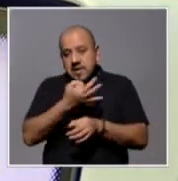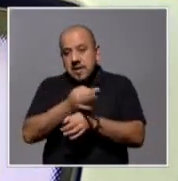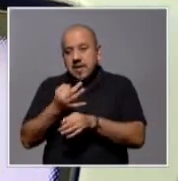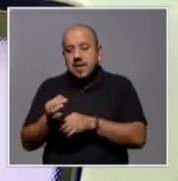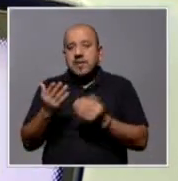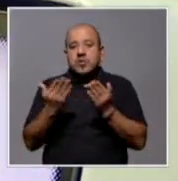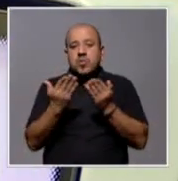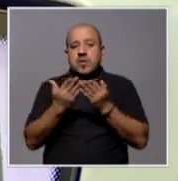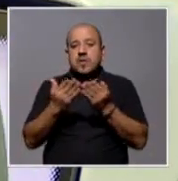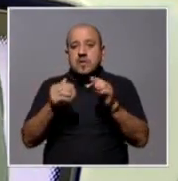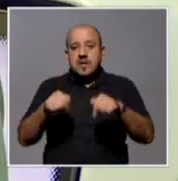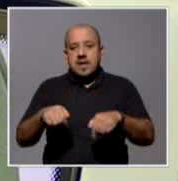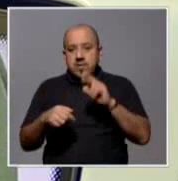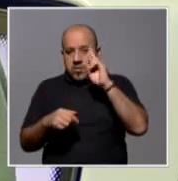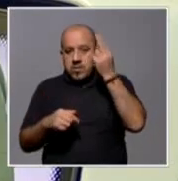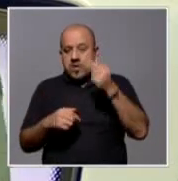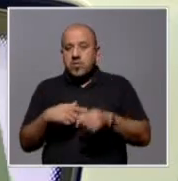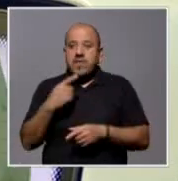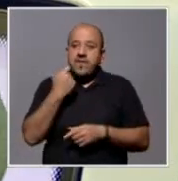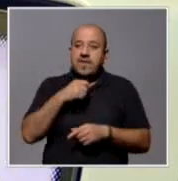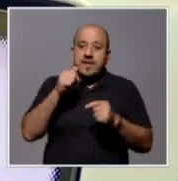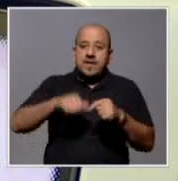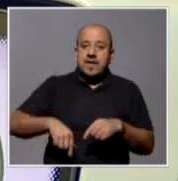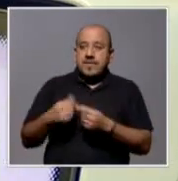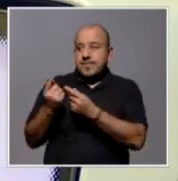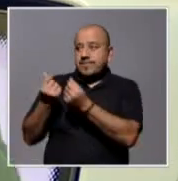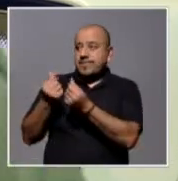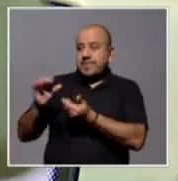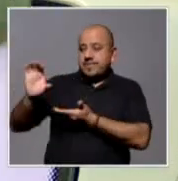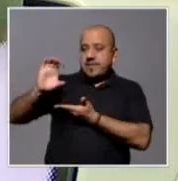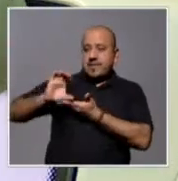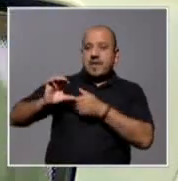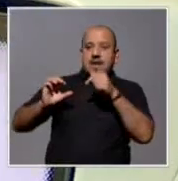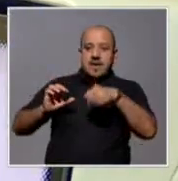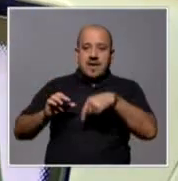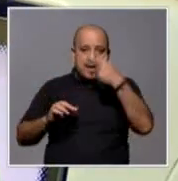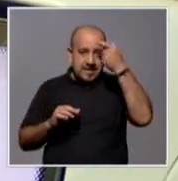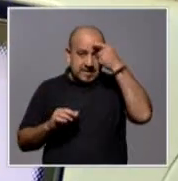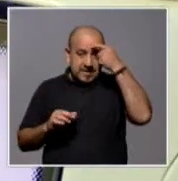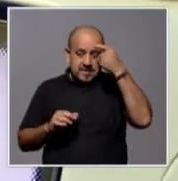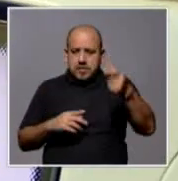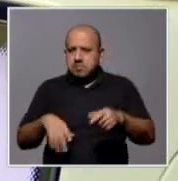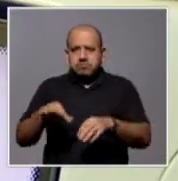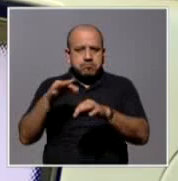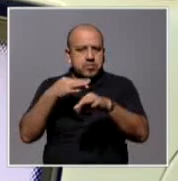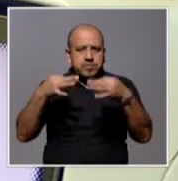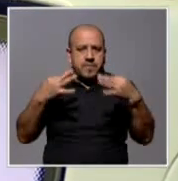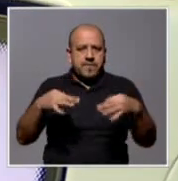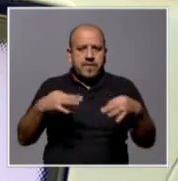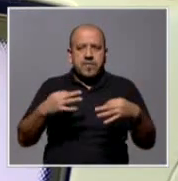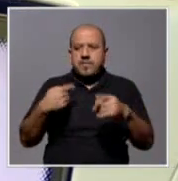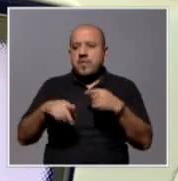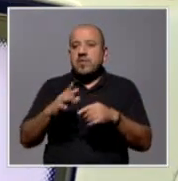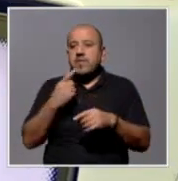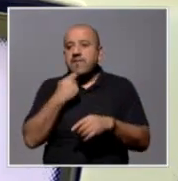es muy alto, lo que siempre hace falta son recursos. O sea, acá la ciencia vuela, pero los materiales a veces